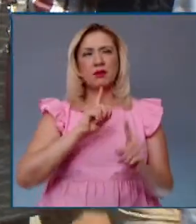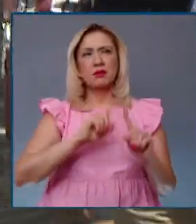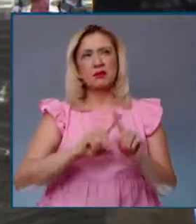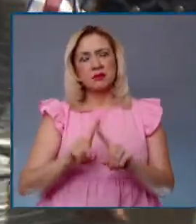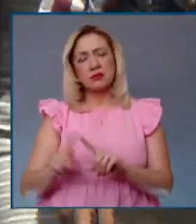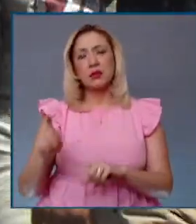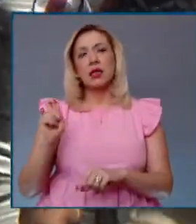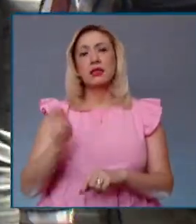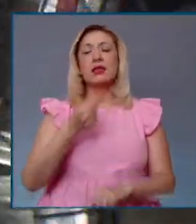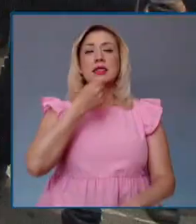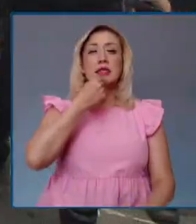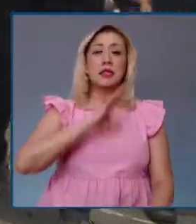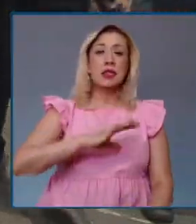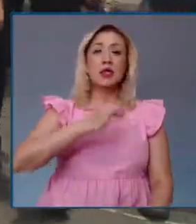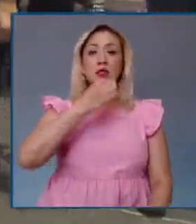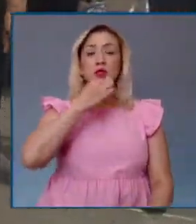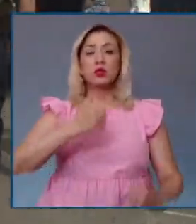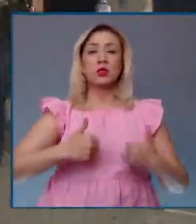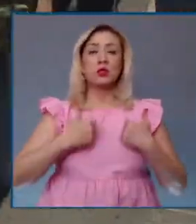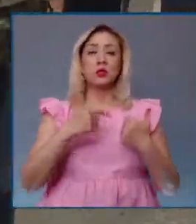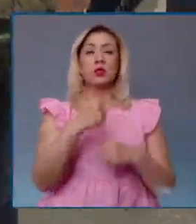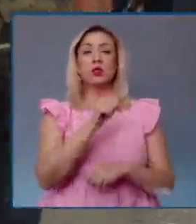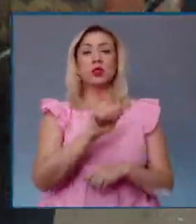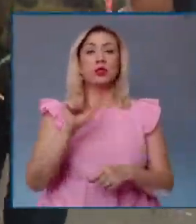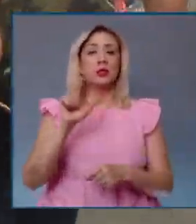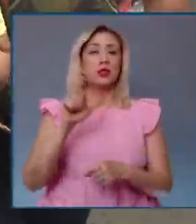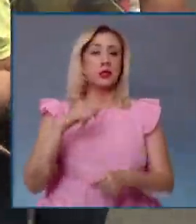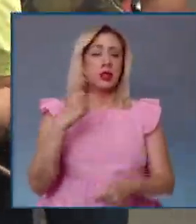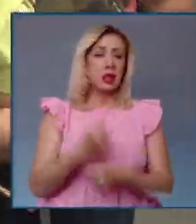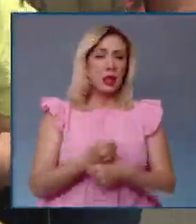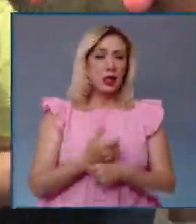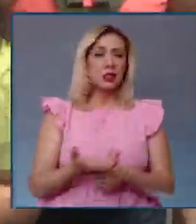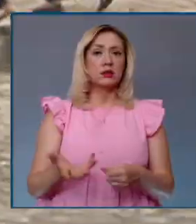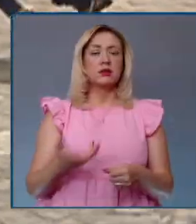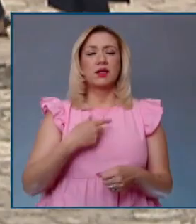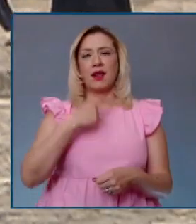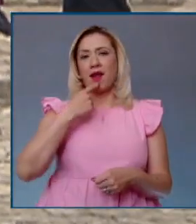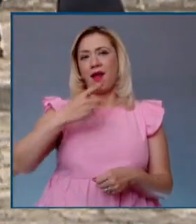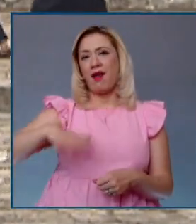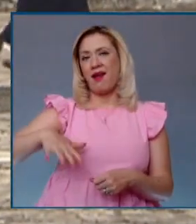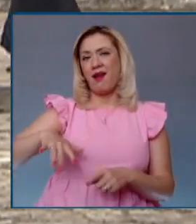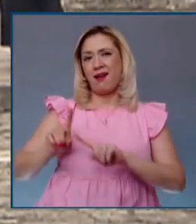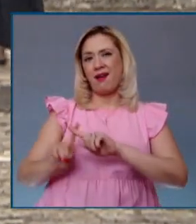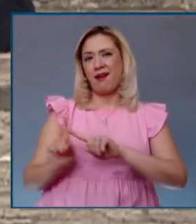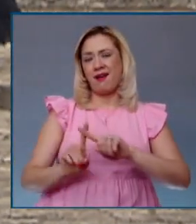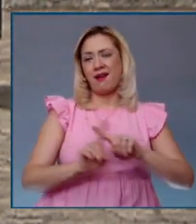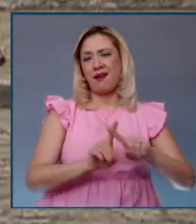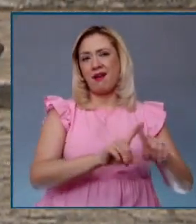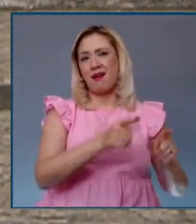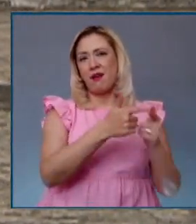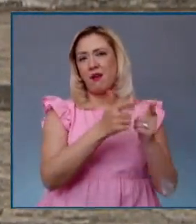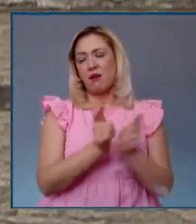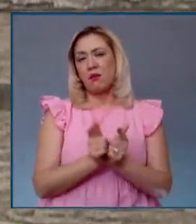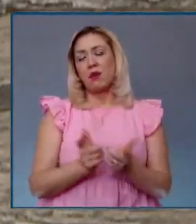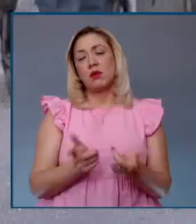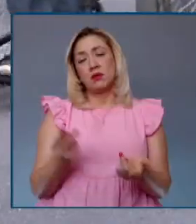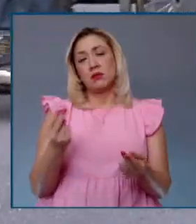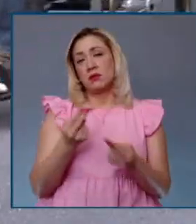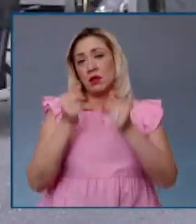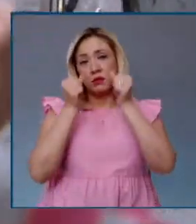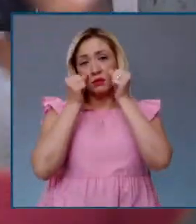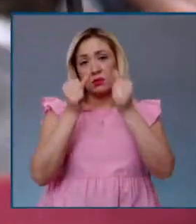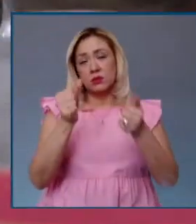niños, adolescentes, mujeres, población LGBTIQ+, pueblos indígenas y personas con discapacidad, además